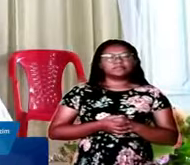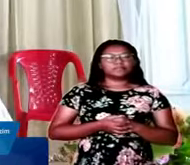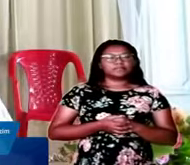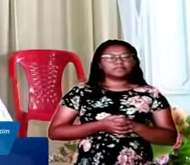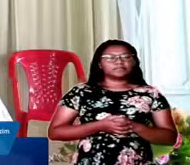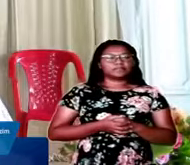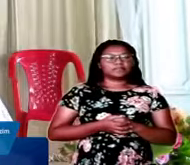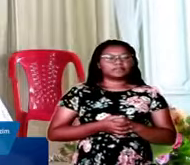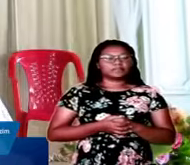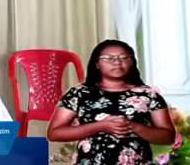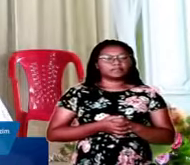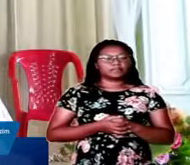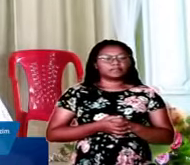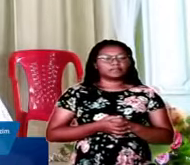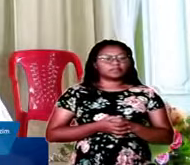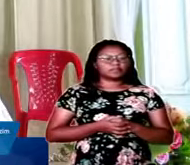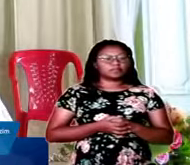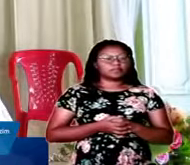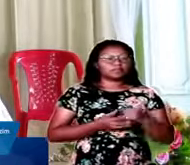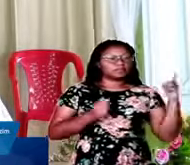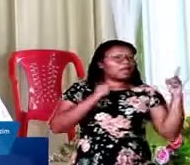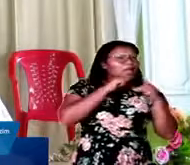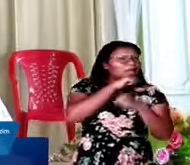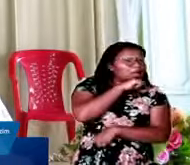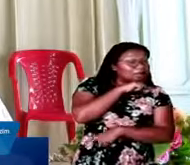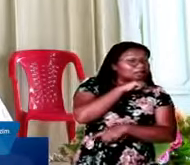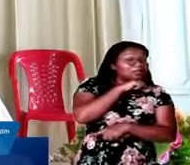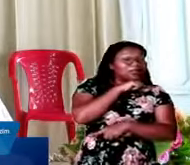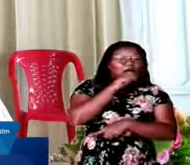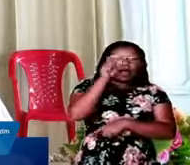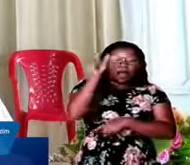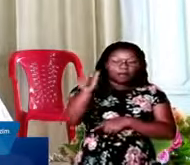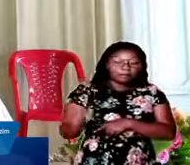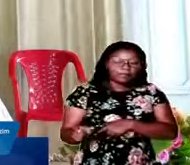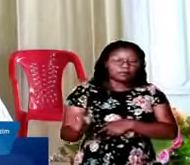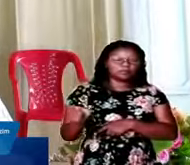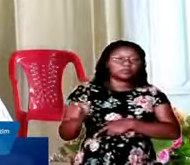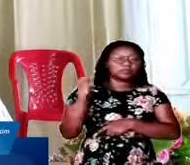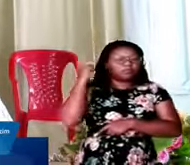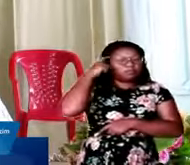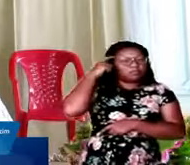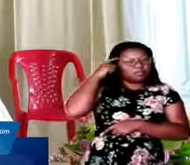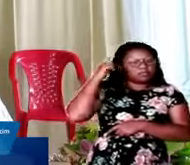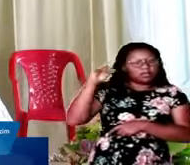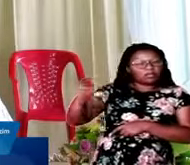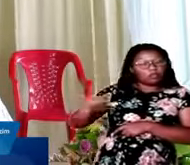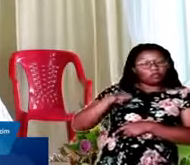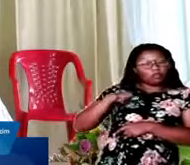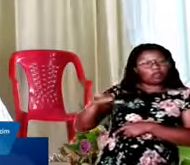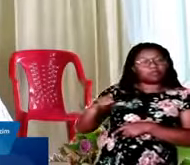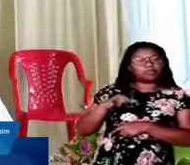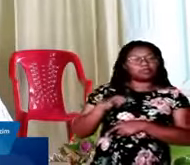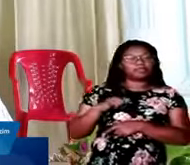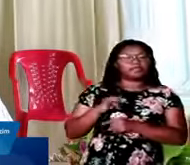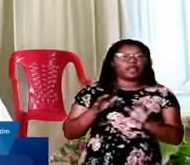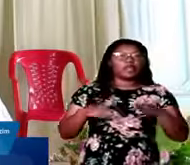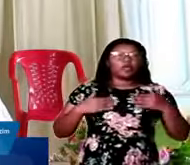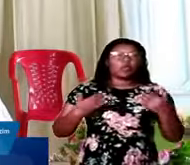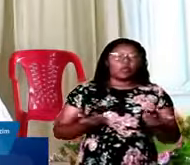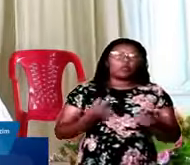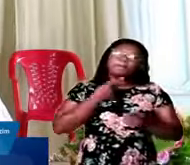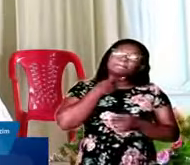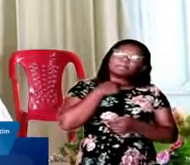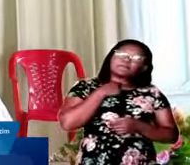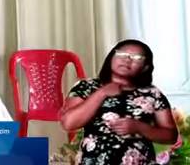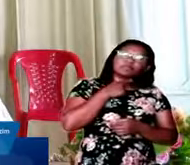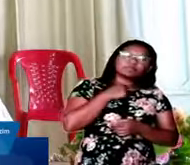Cuando vas a castigar a esa persona, piensen que es usted. ¿Cómo me gustaría